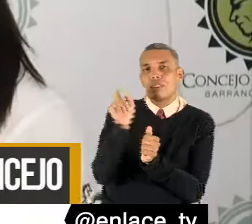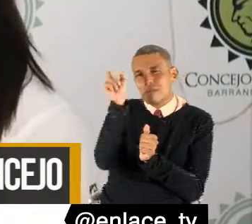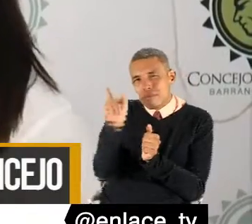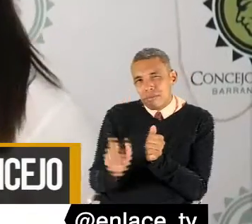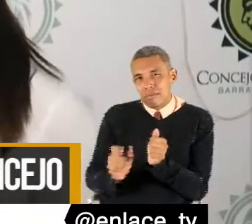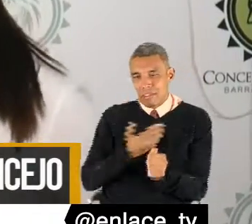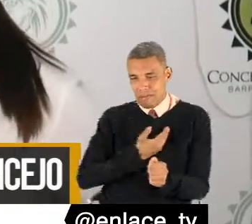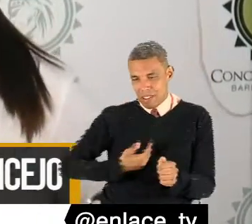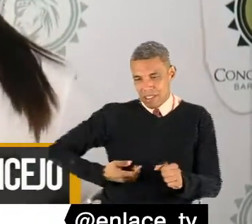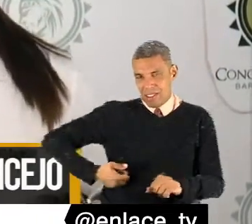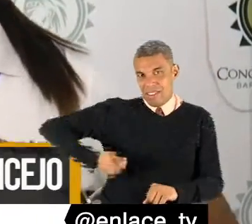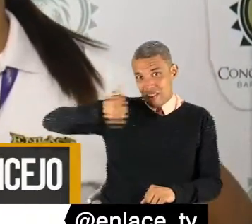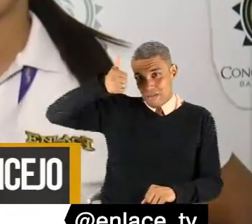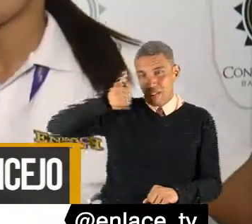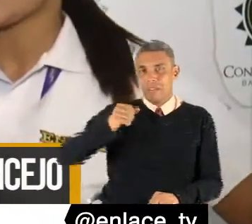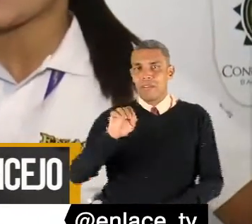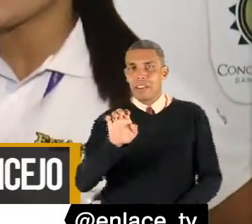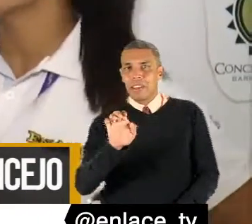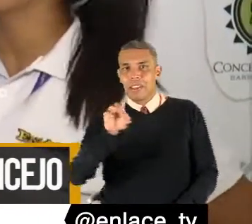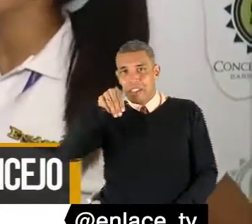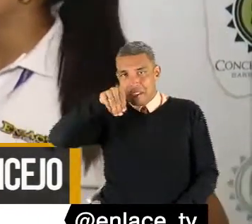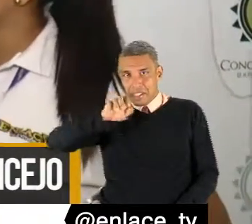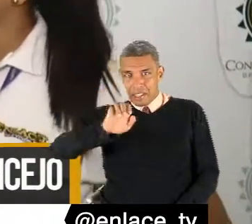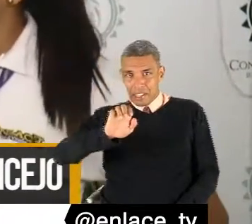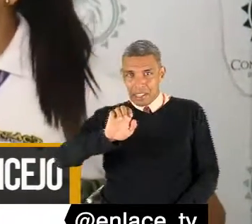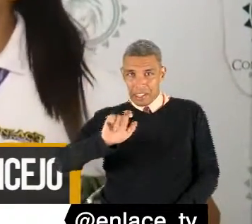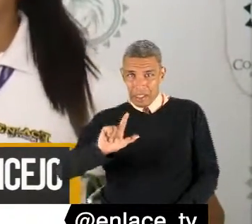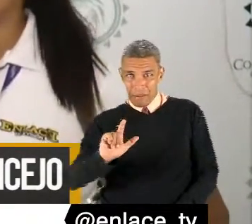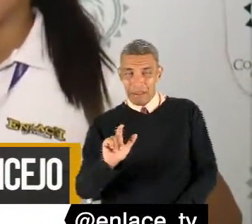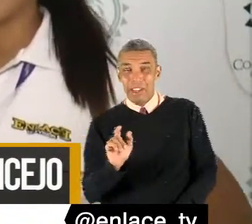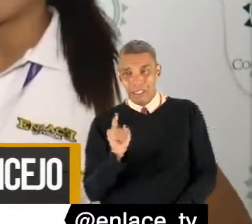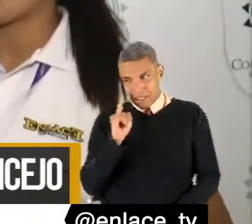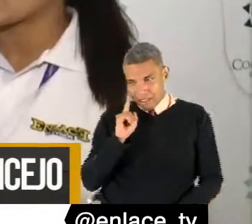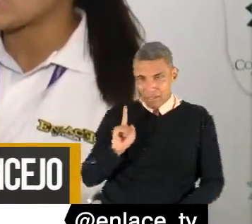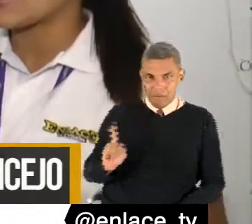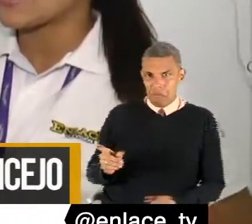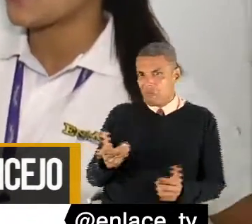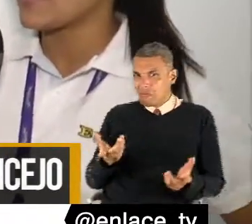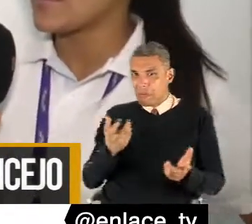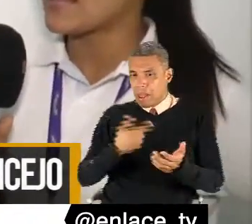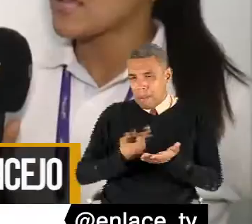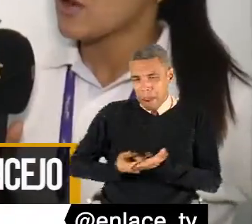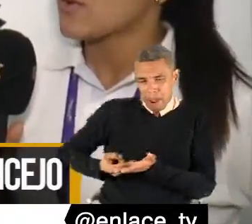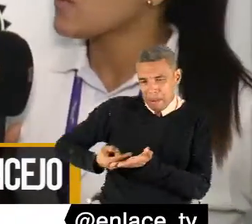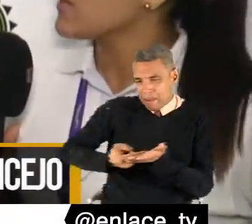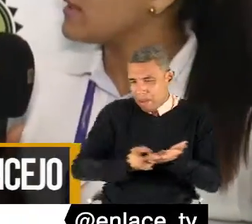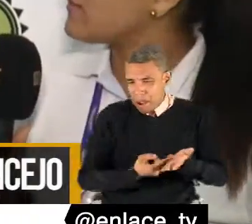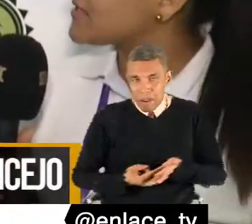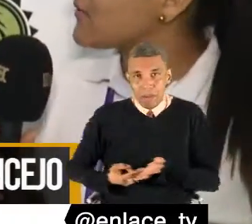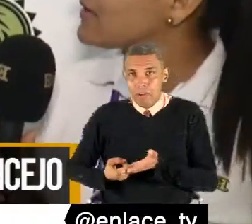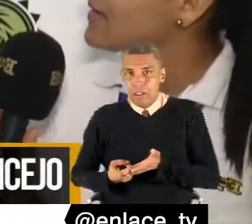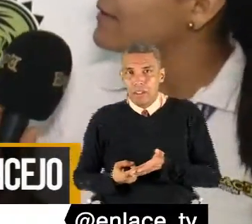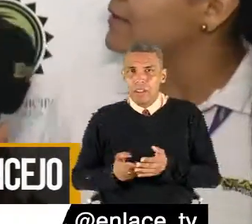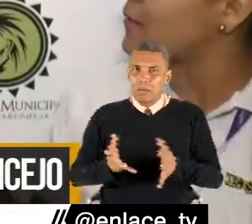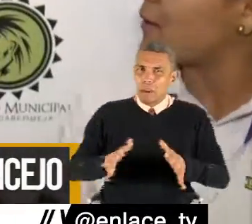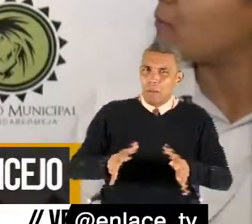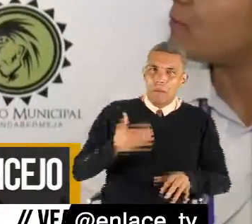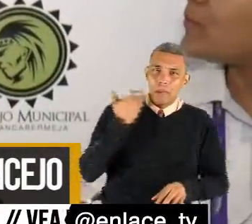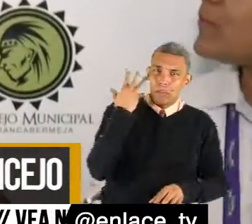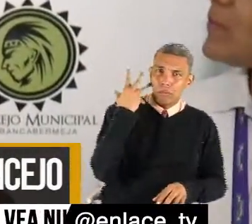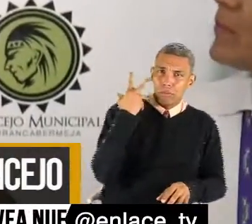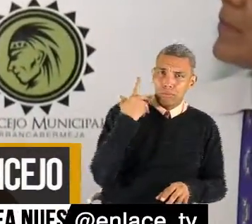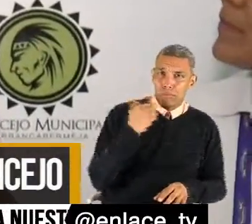muy buenas tardes, bienvenido a Enlace Noticias. ¿Y qué podemos decirle a la comunidad barranqueña en cuanto a las sesiones extraordinarias luego de más de 20 días de